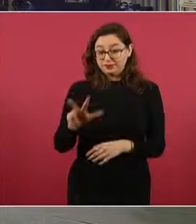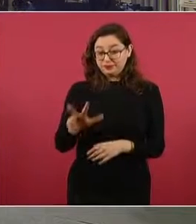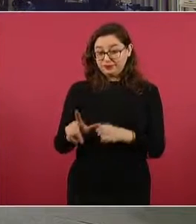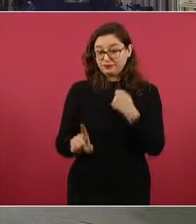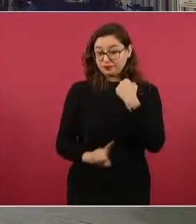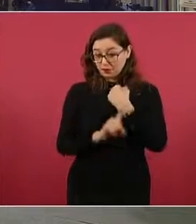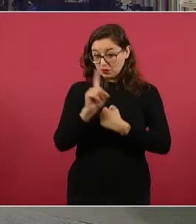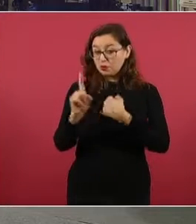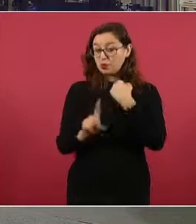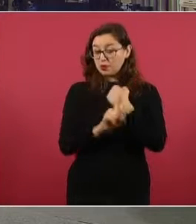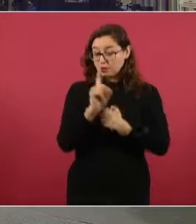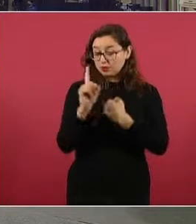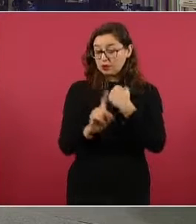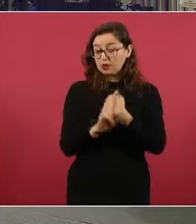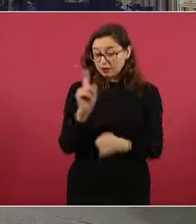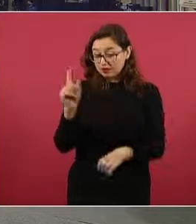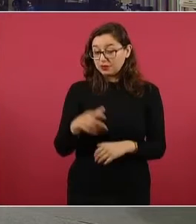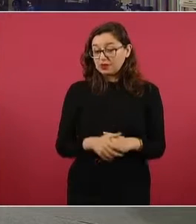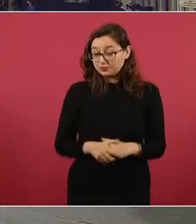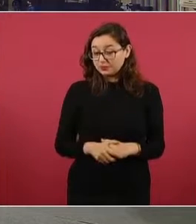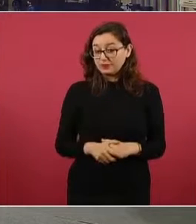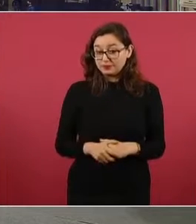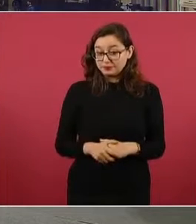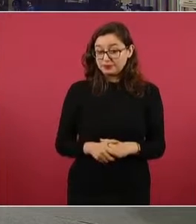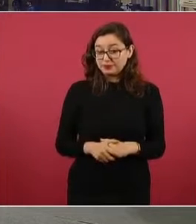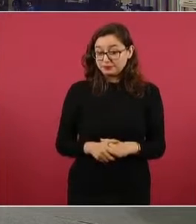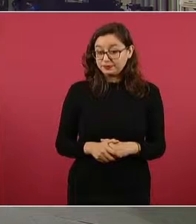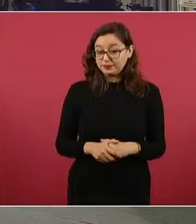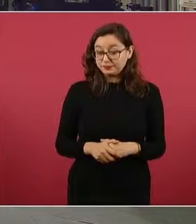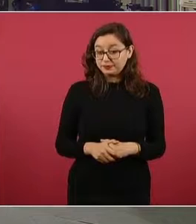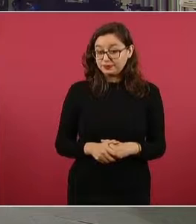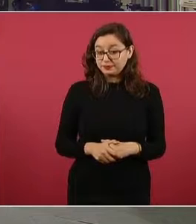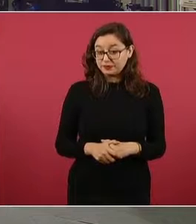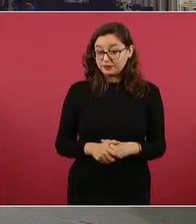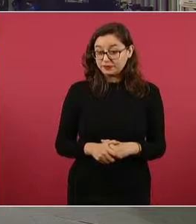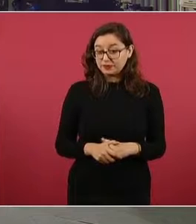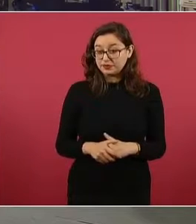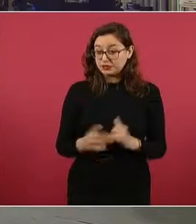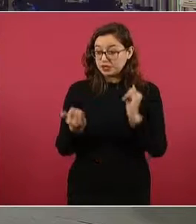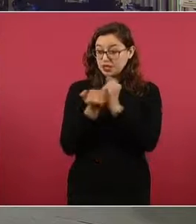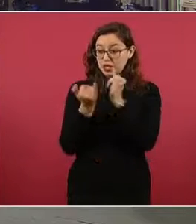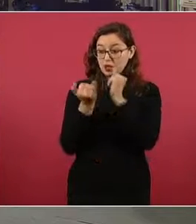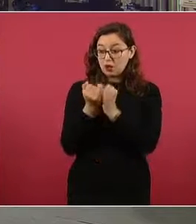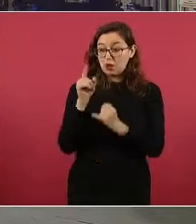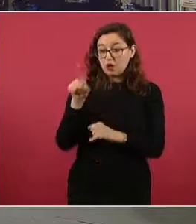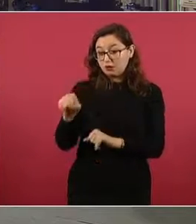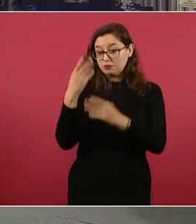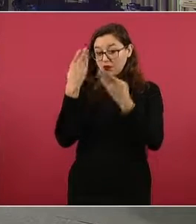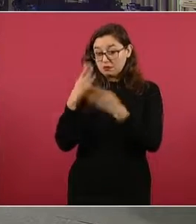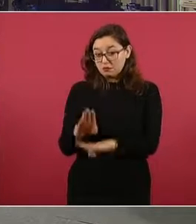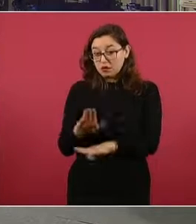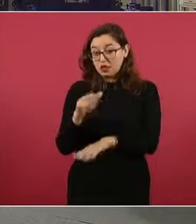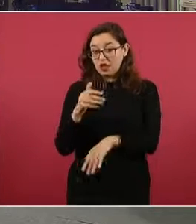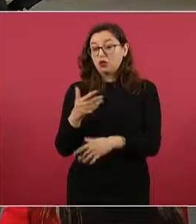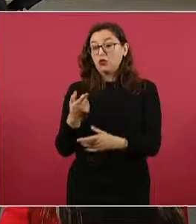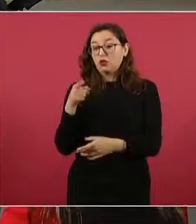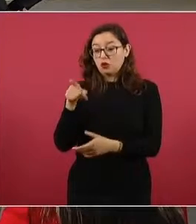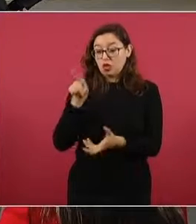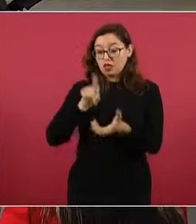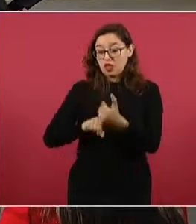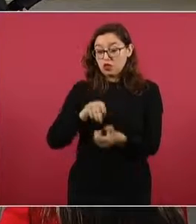también a Lehman Bros. Le tenía al banco número 4 en los Estados Unidos, que tenía estos